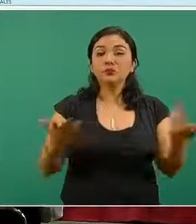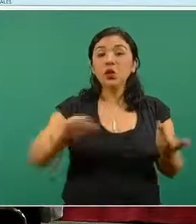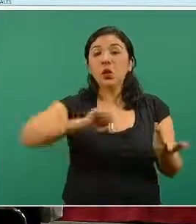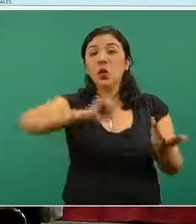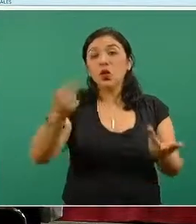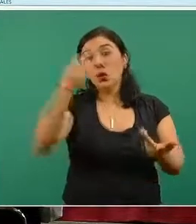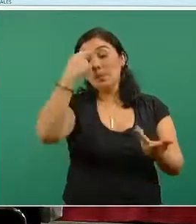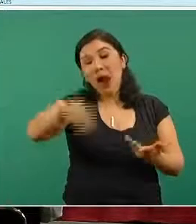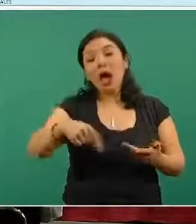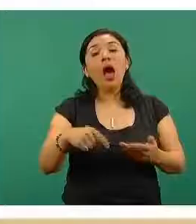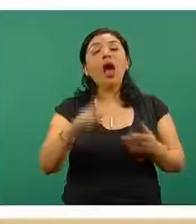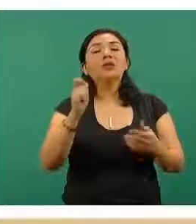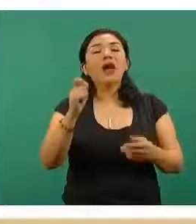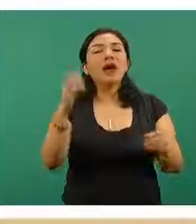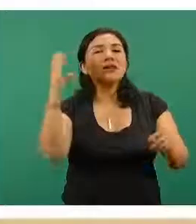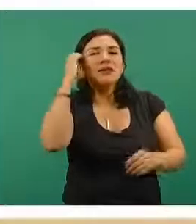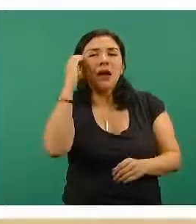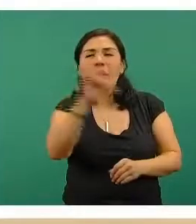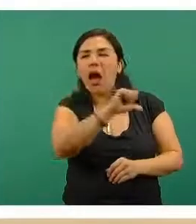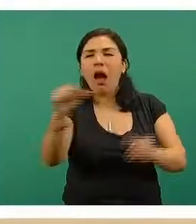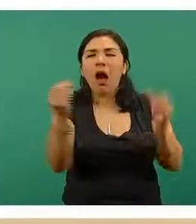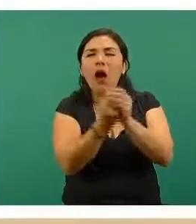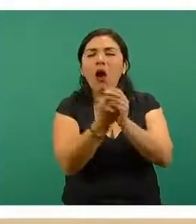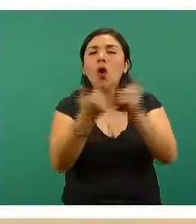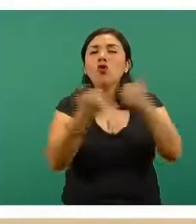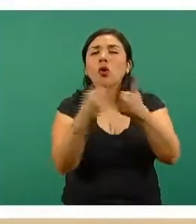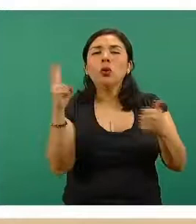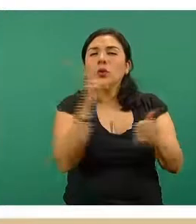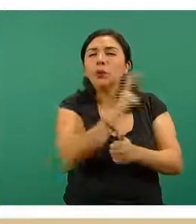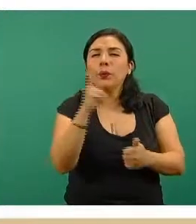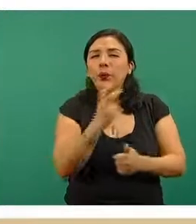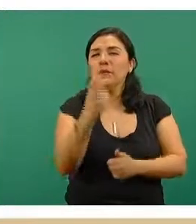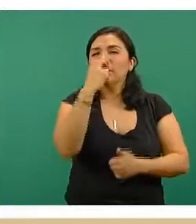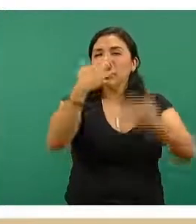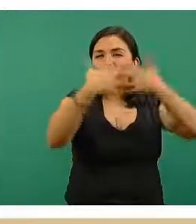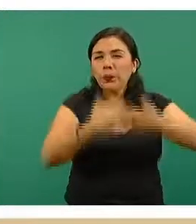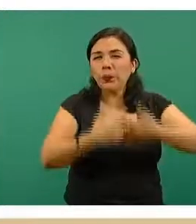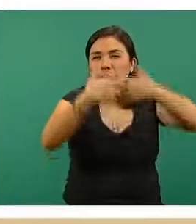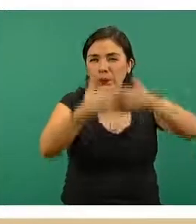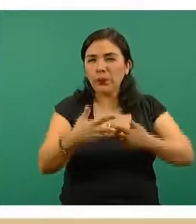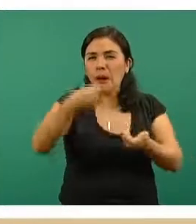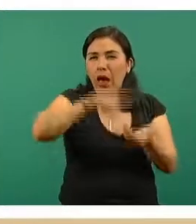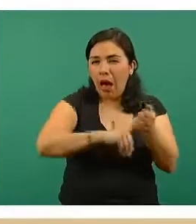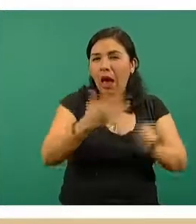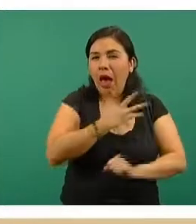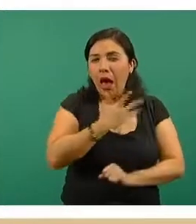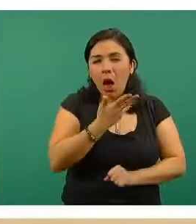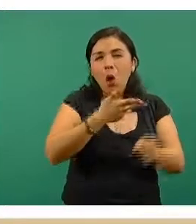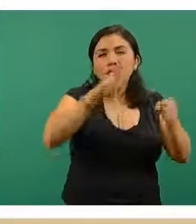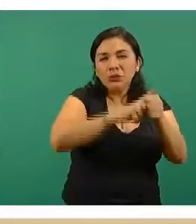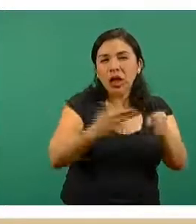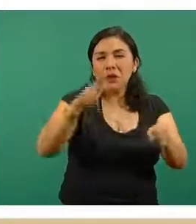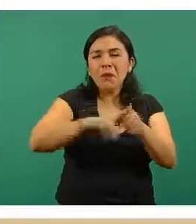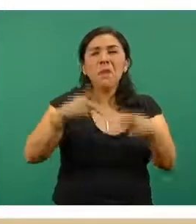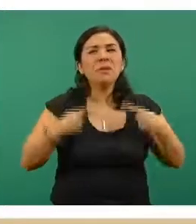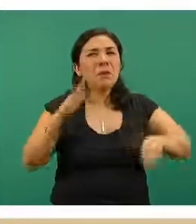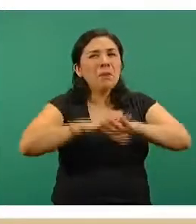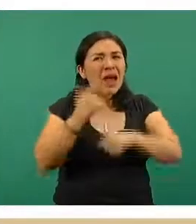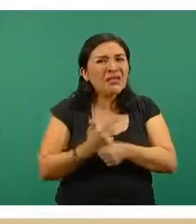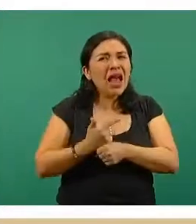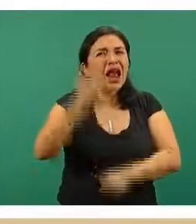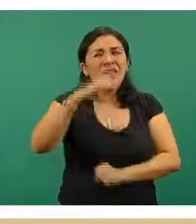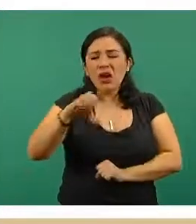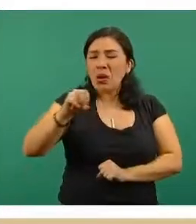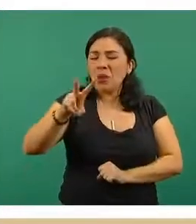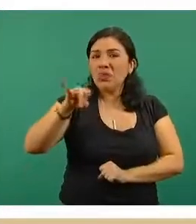de la disponibilidad de camas con ventilador, es decir, aquellos espacios en donde tenemos a los pacientes más graves con diagnóstico